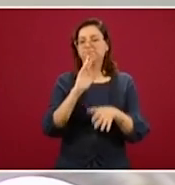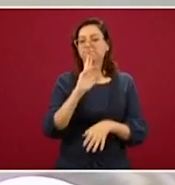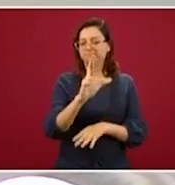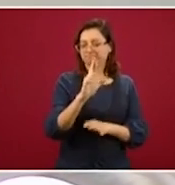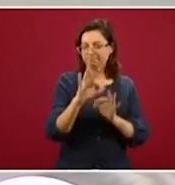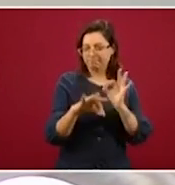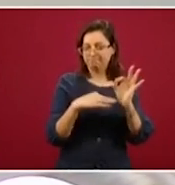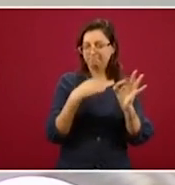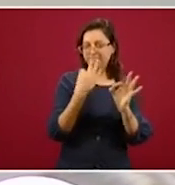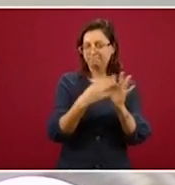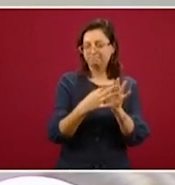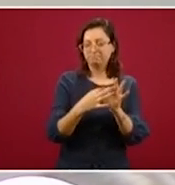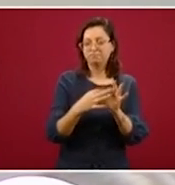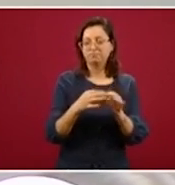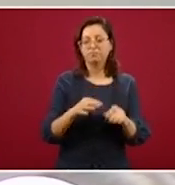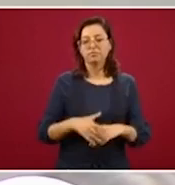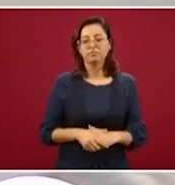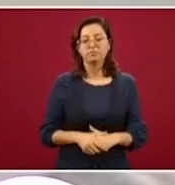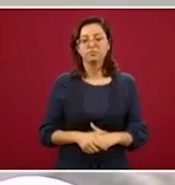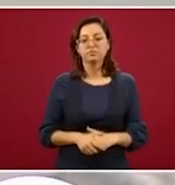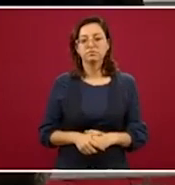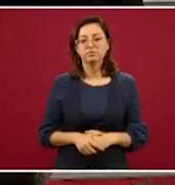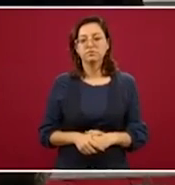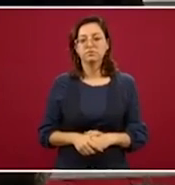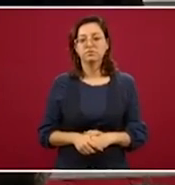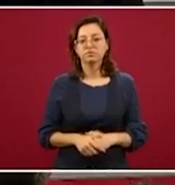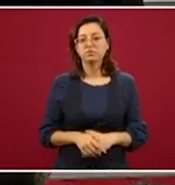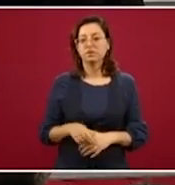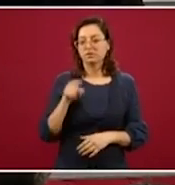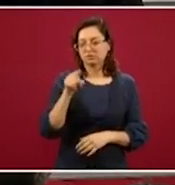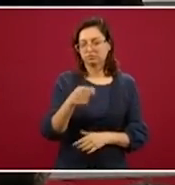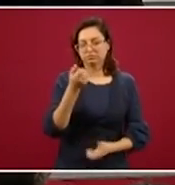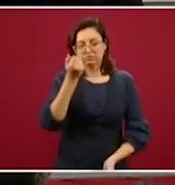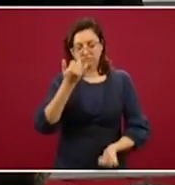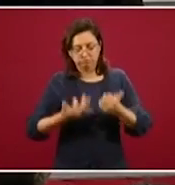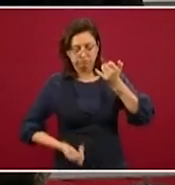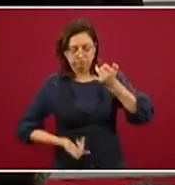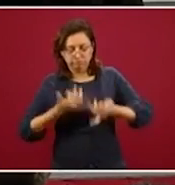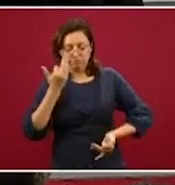respuesta a quienes fueron afectados,